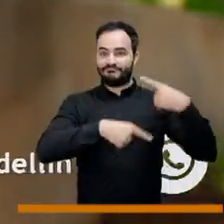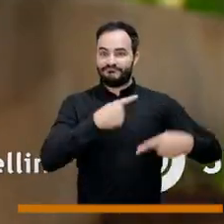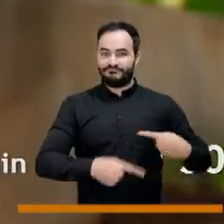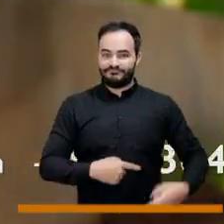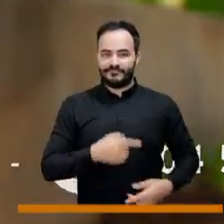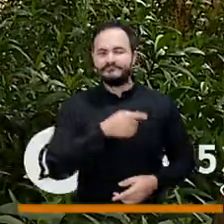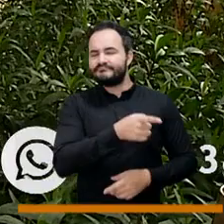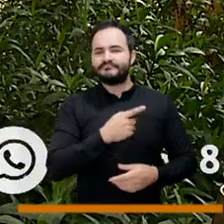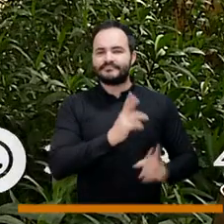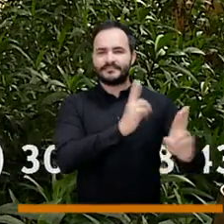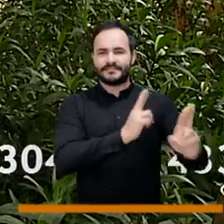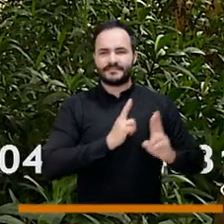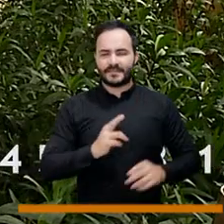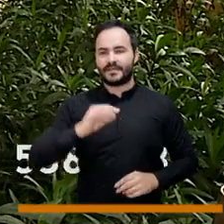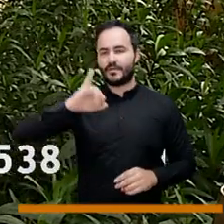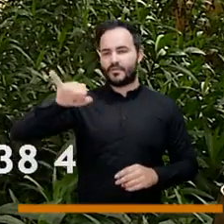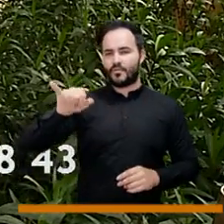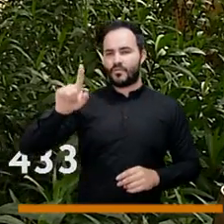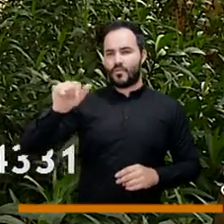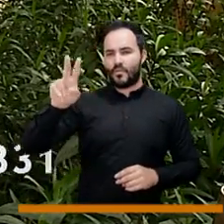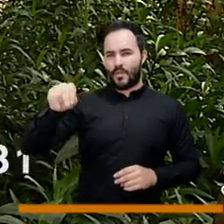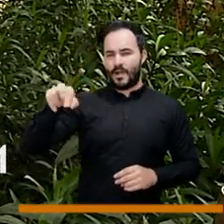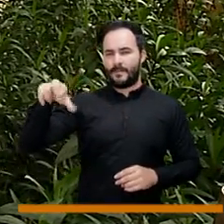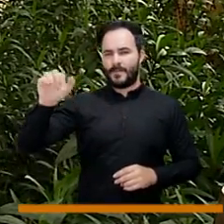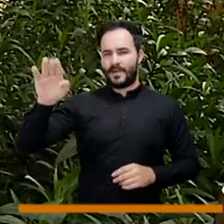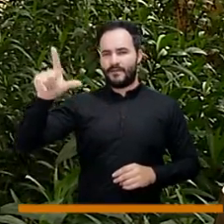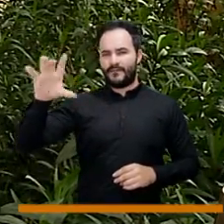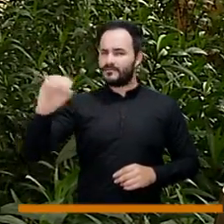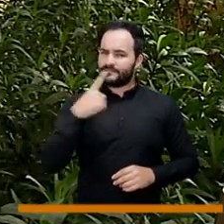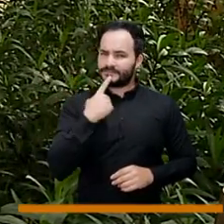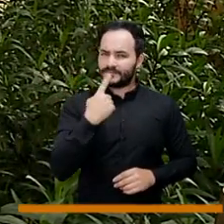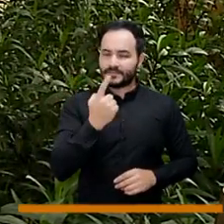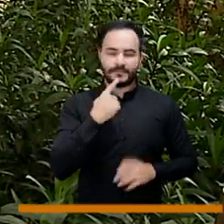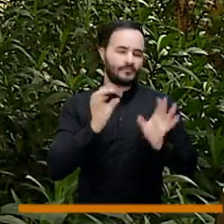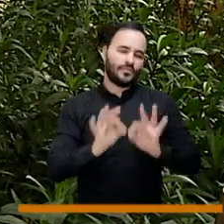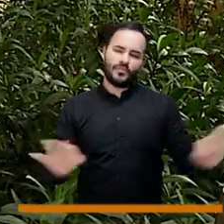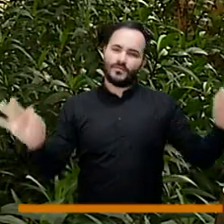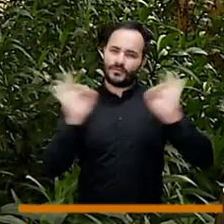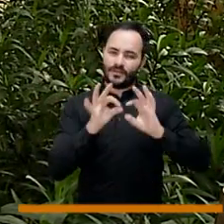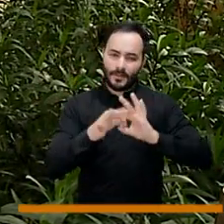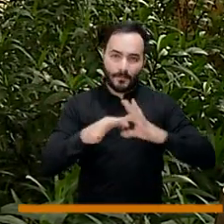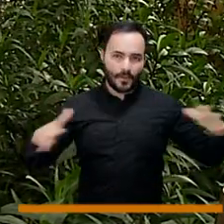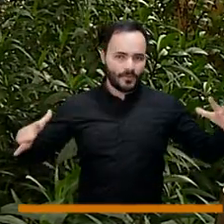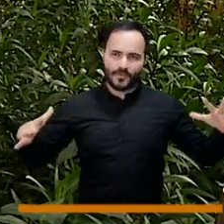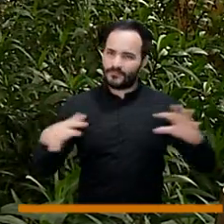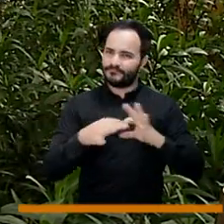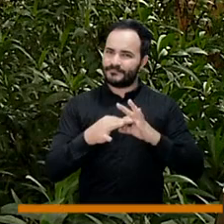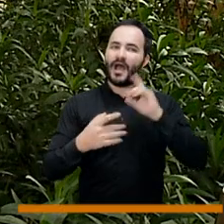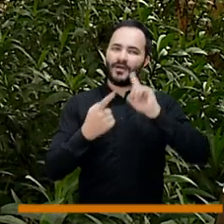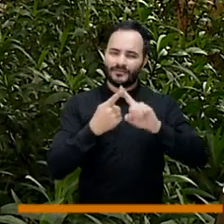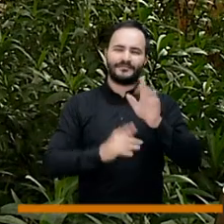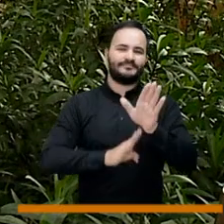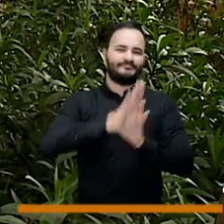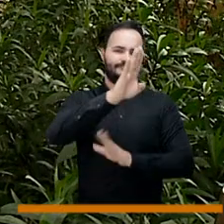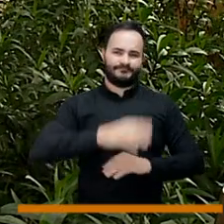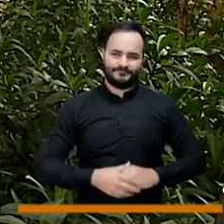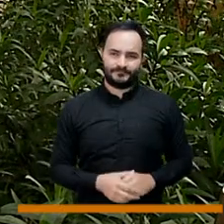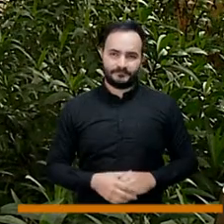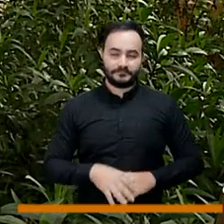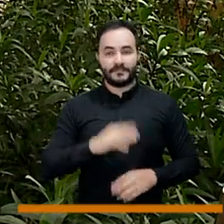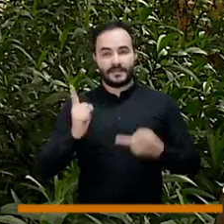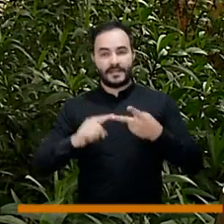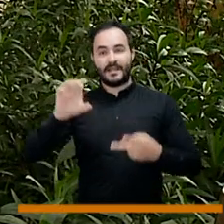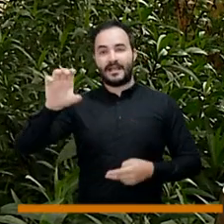Juan Pablo Correa, arroba JP Correa: es fundamental trabajar juntos para salir adelante. Y nos dice Camila Martínez, también a